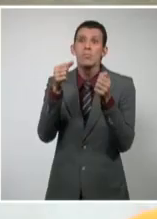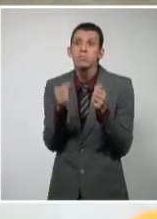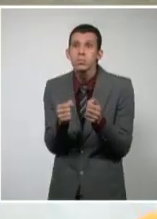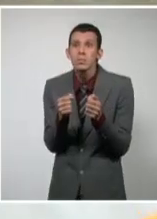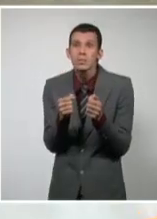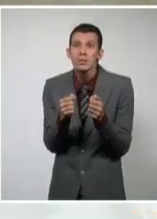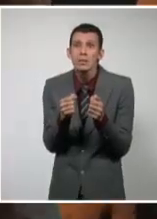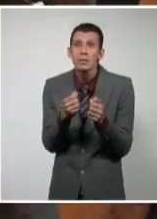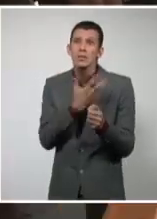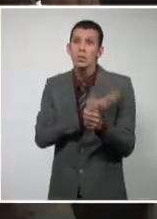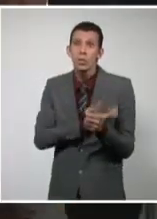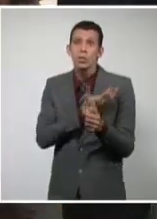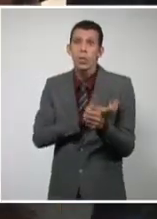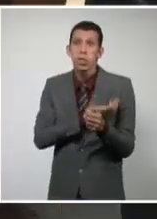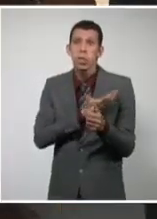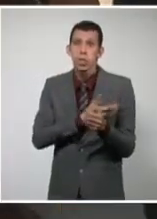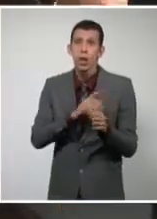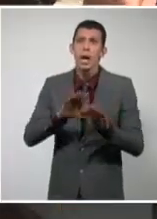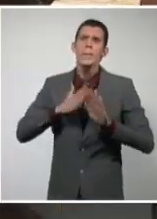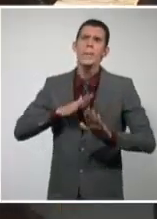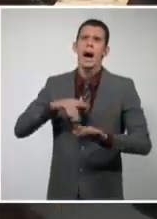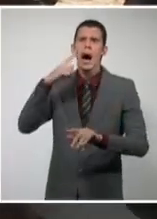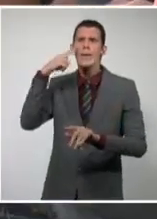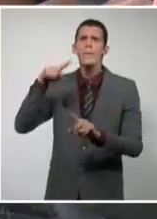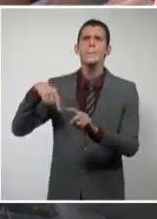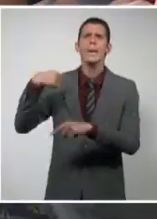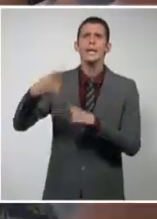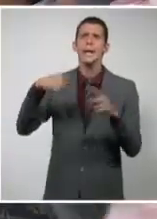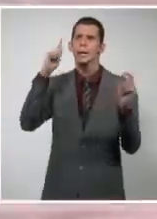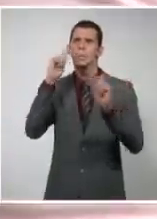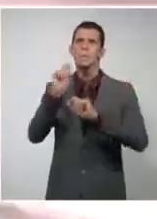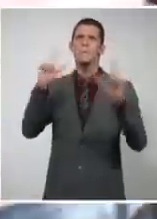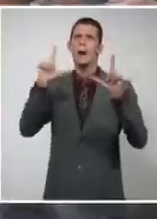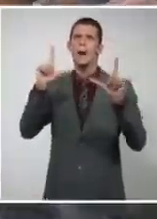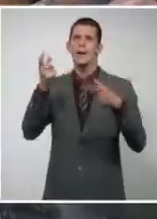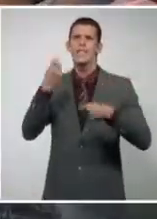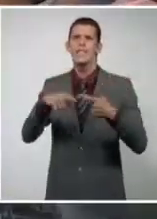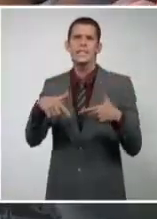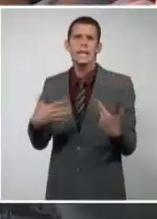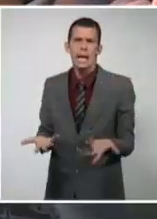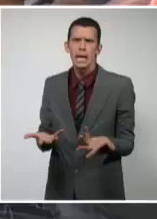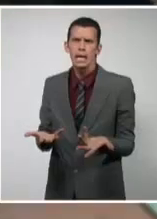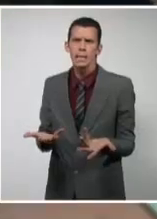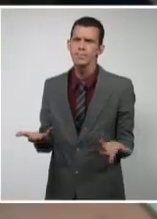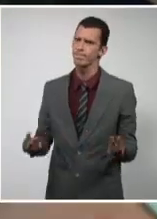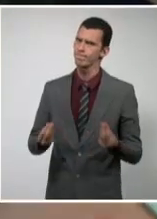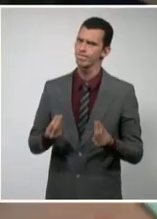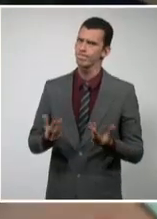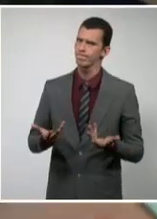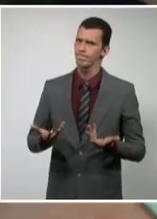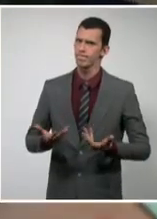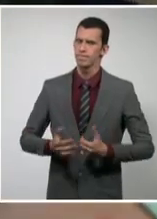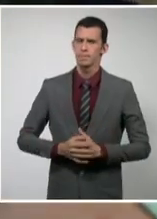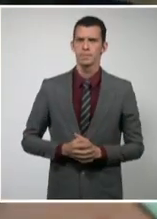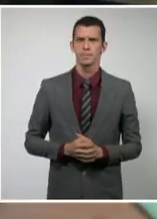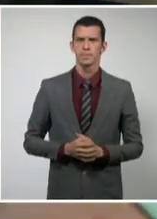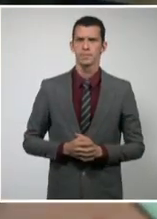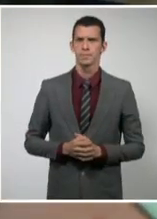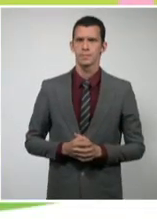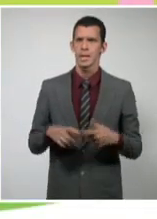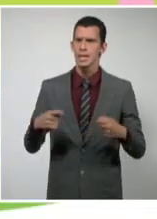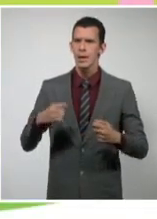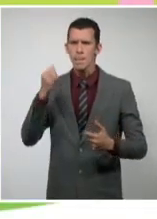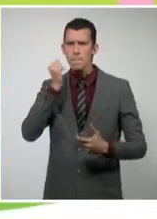publicar e informar oportunamente. Las colas y sus peligros no solo serán resueltas con el supuesto de más importaciones. Se necesita también echar a